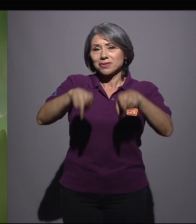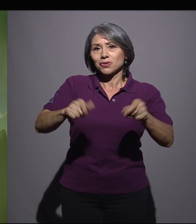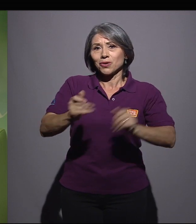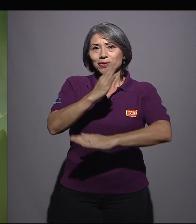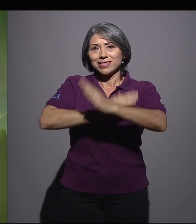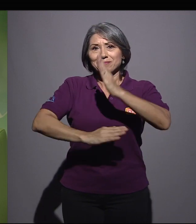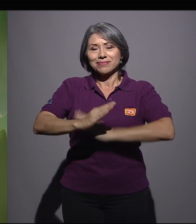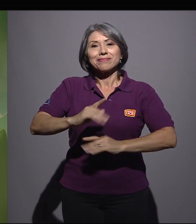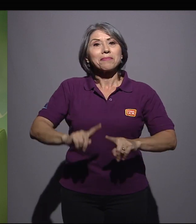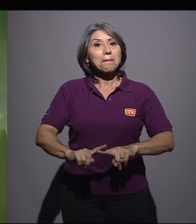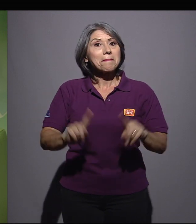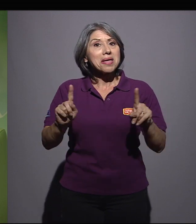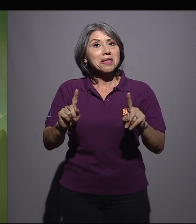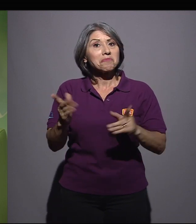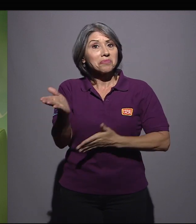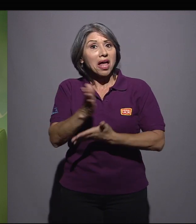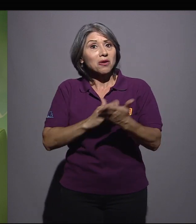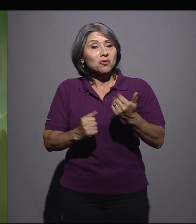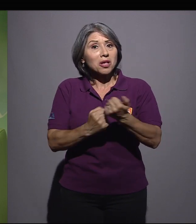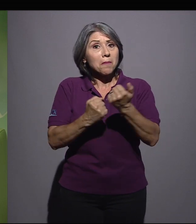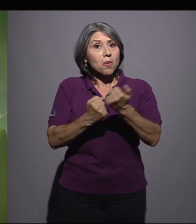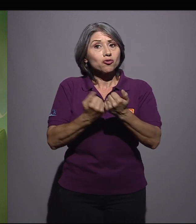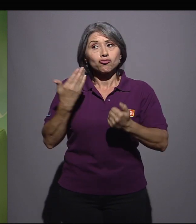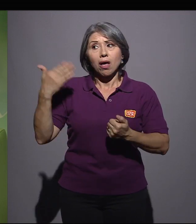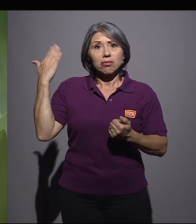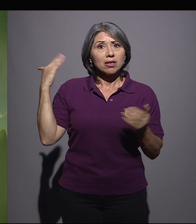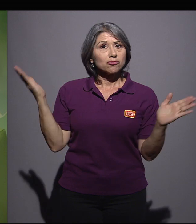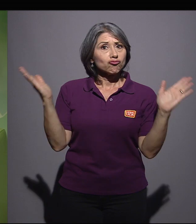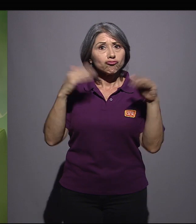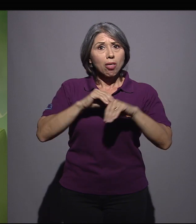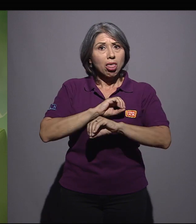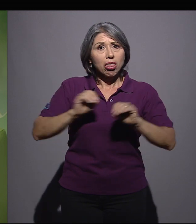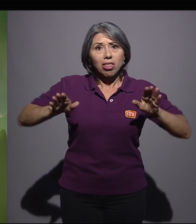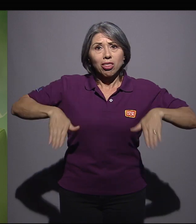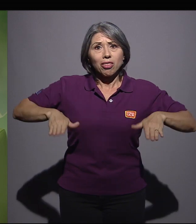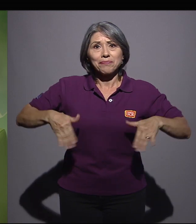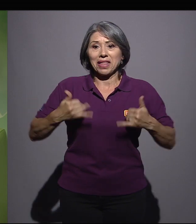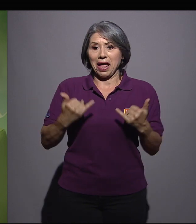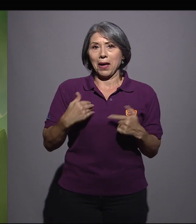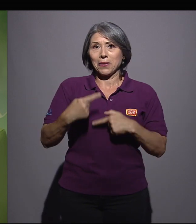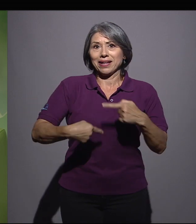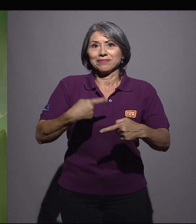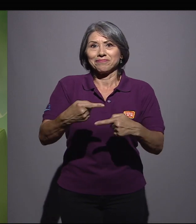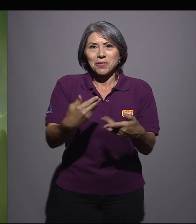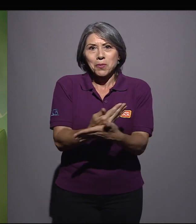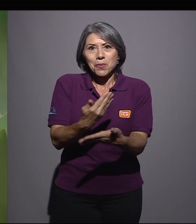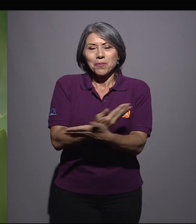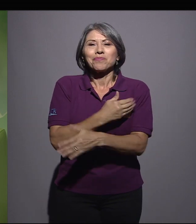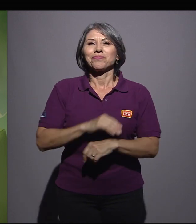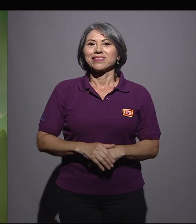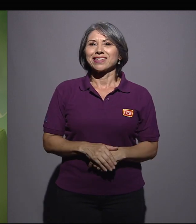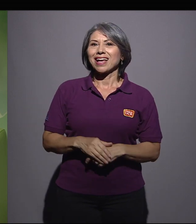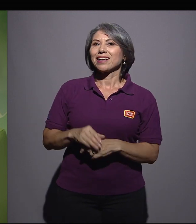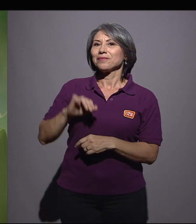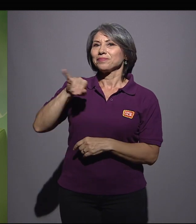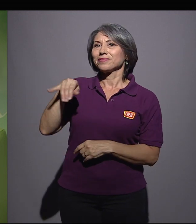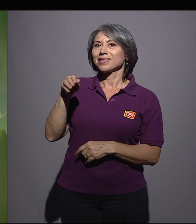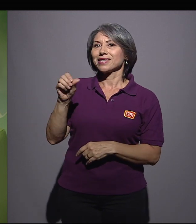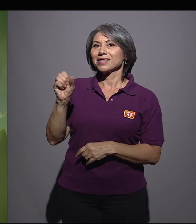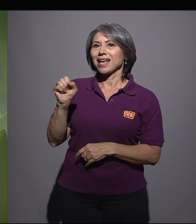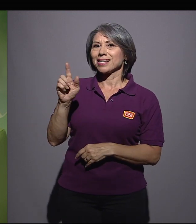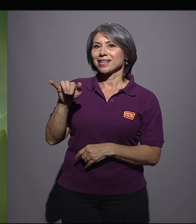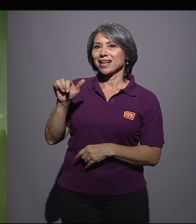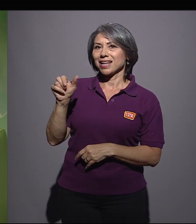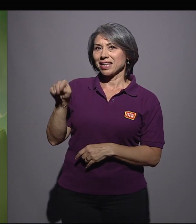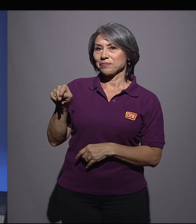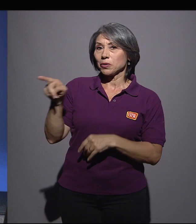algunos apoyos que no existían hasta este proceso se van a estrenar. Entonces, Yaslin, si nos cuenta, bueno, este trabajo en